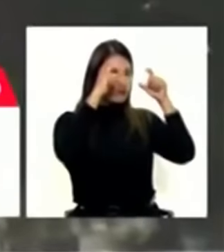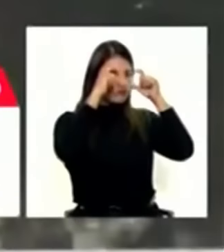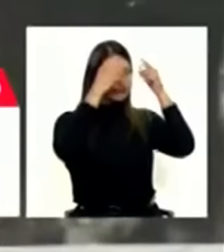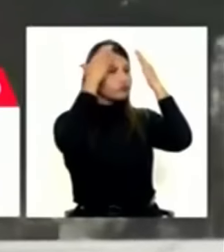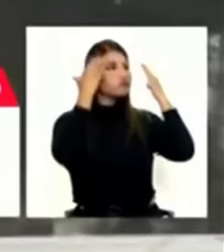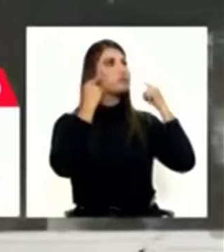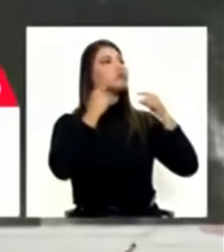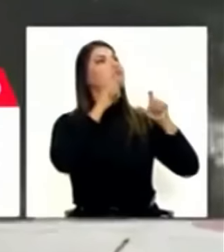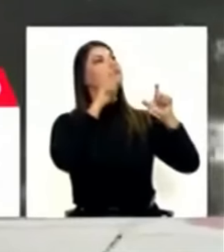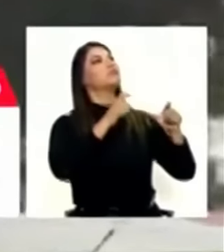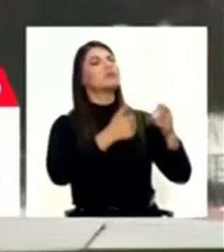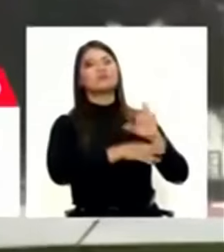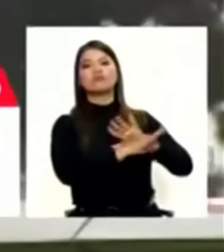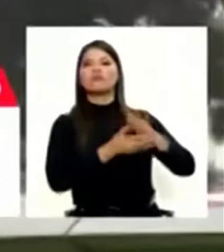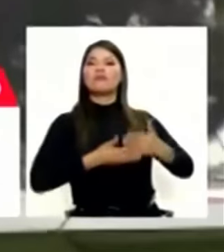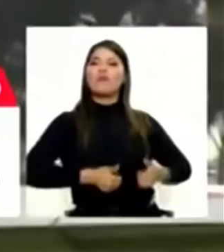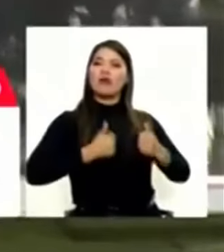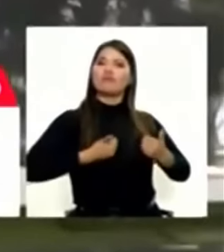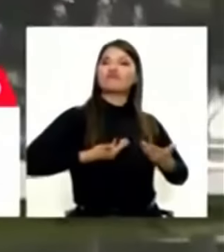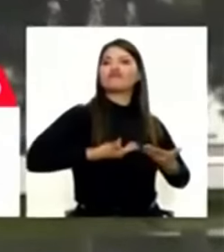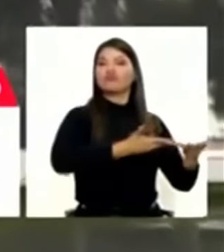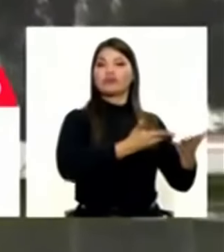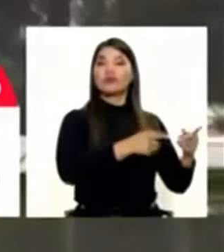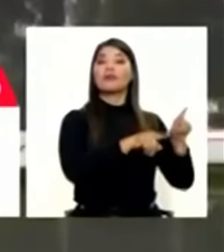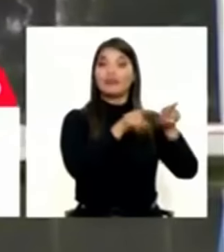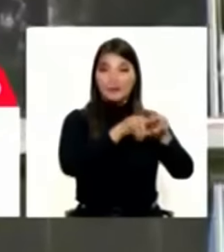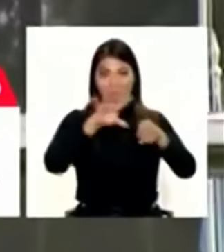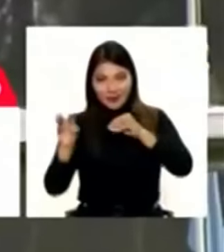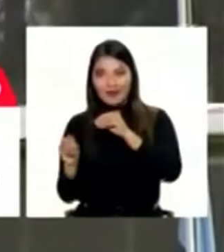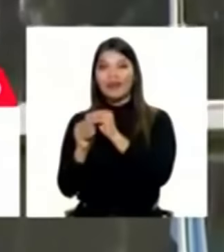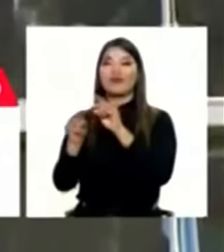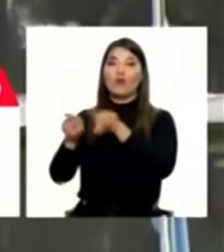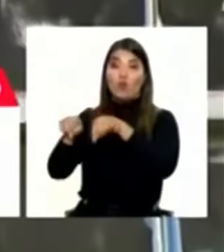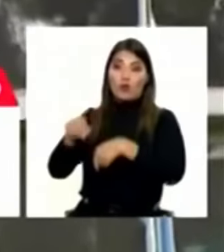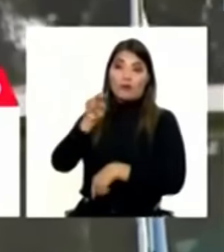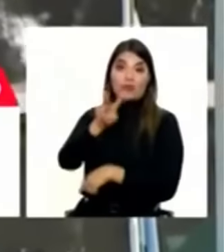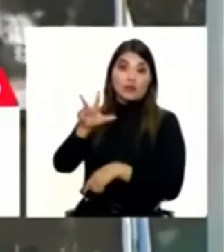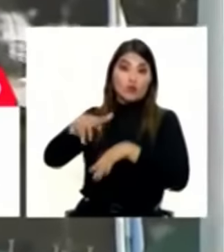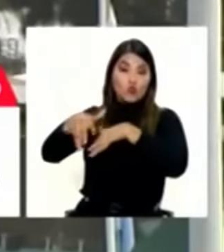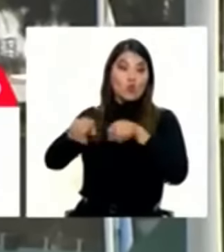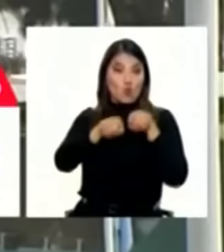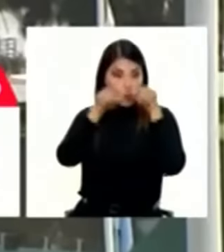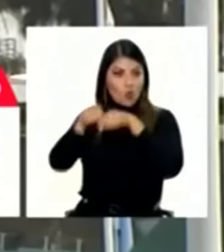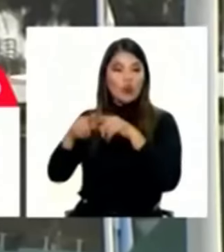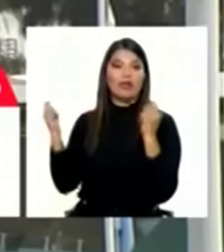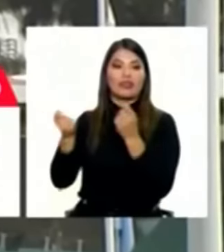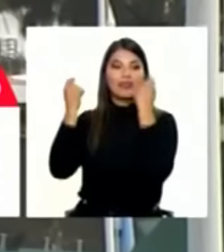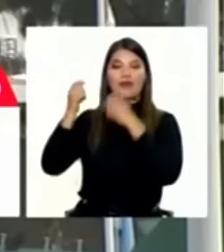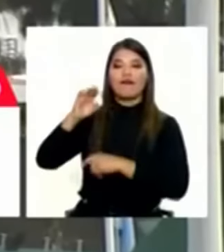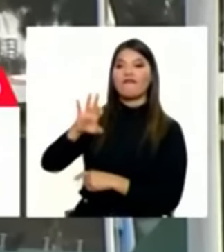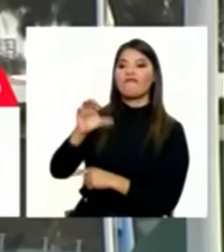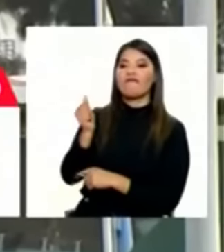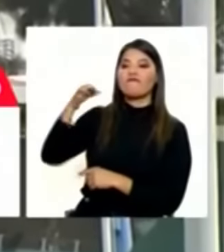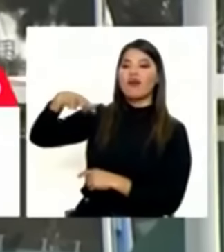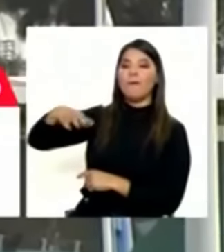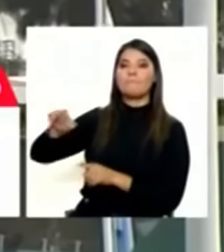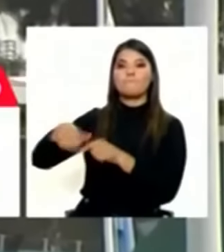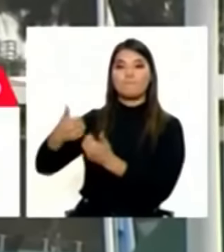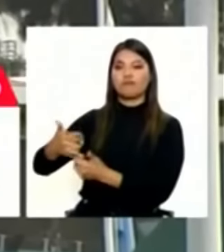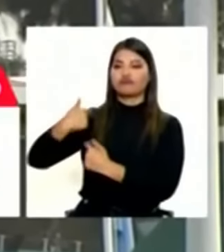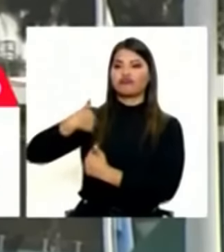capitán FAB José Abelardo Quiñones, y también hoy 23 de julio se celebra el Día de la Fuerza